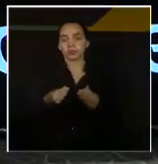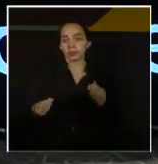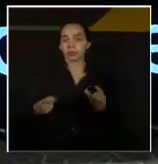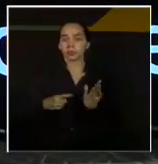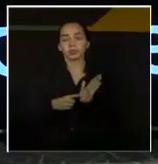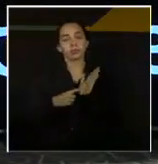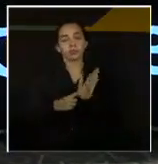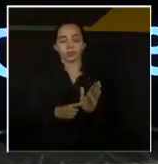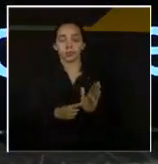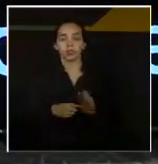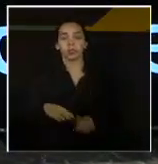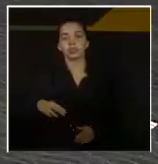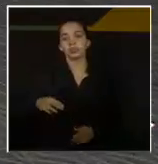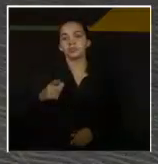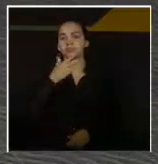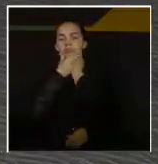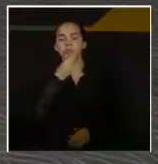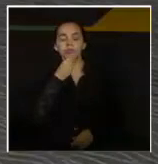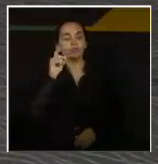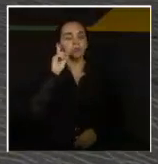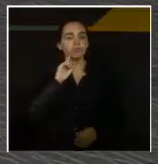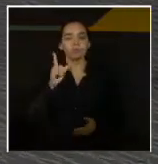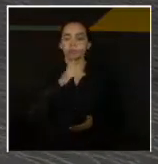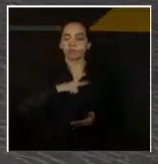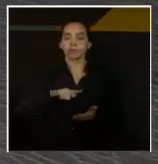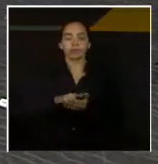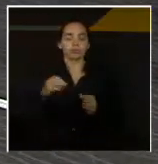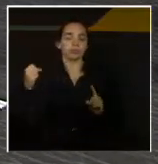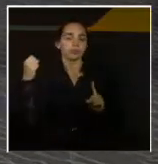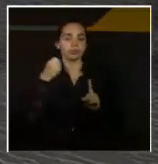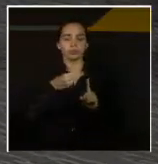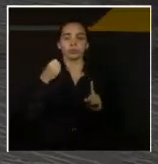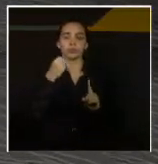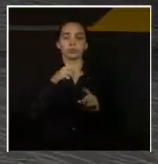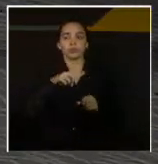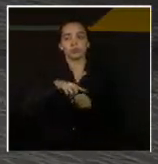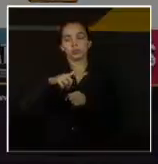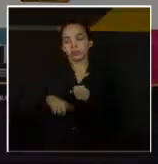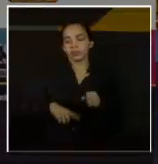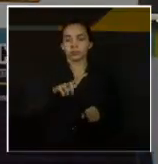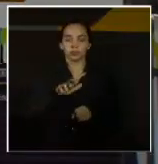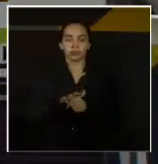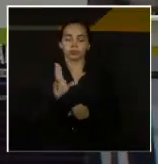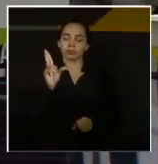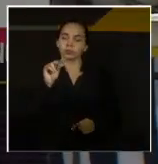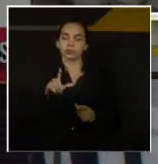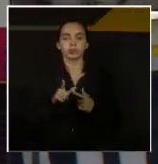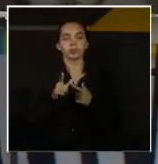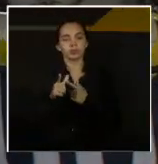no se da. Tenemos leyes en contra incluso del maltrato de los animales, pero no se aplican.